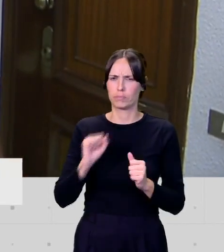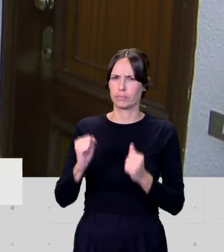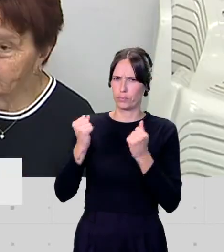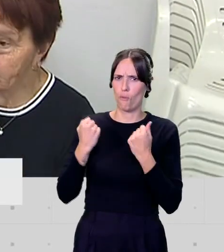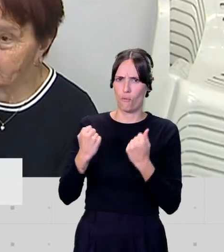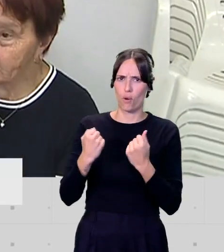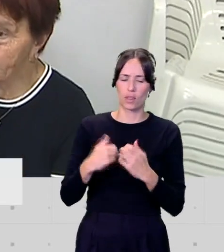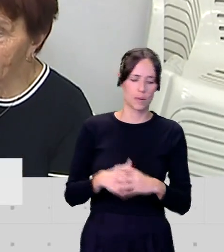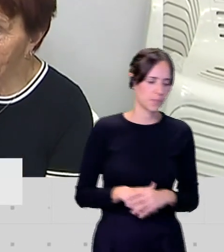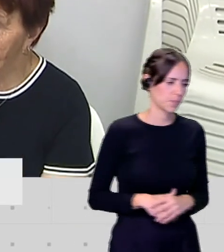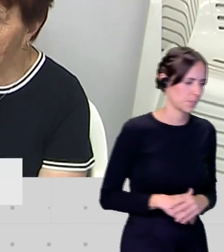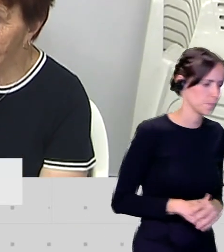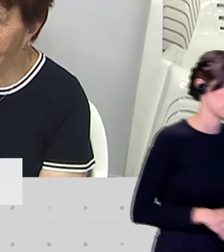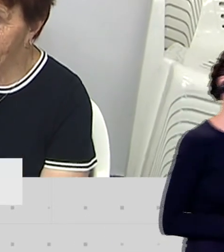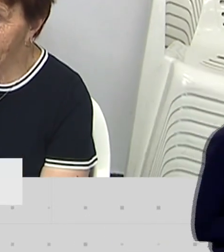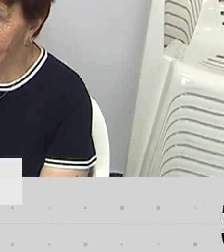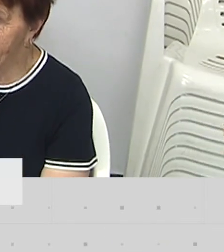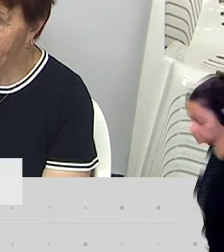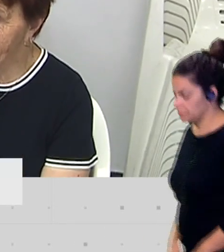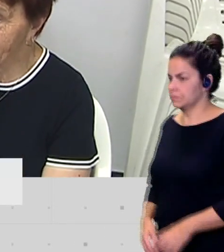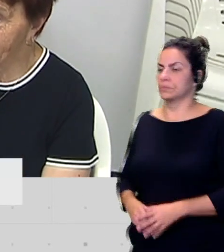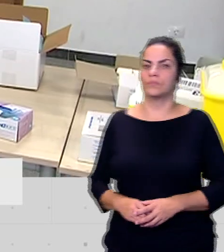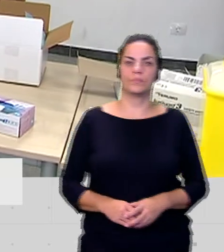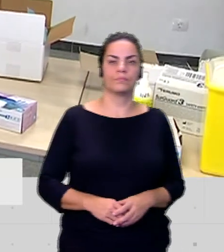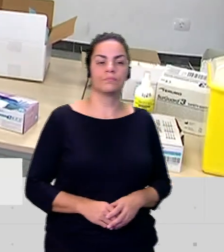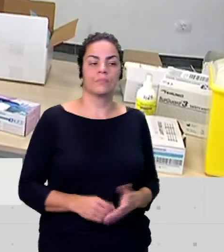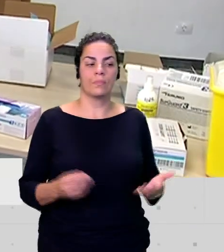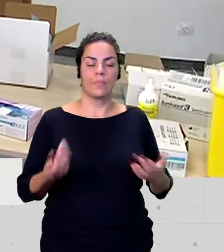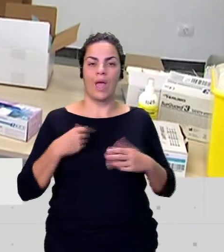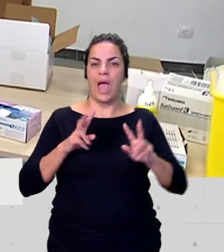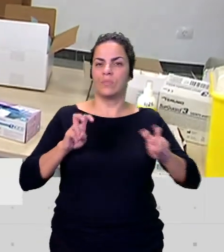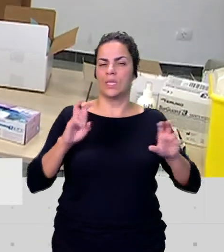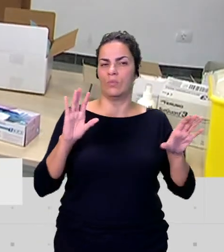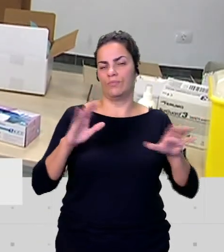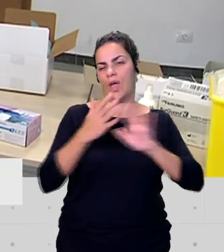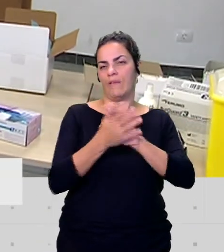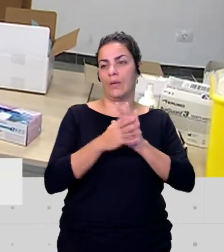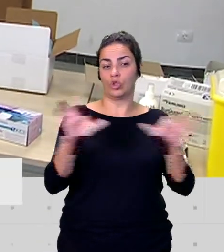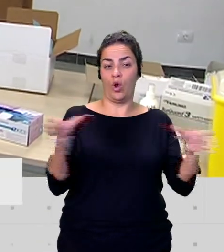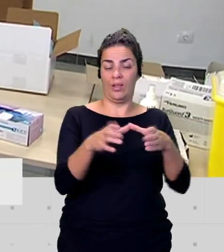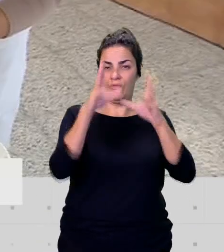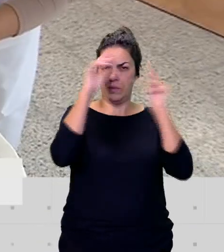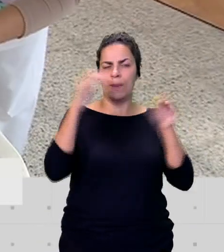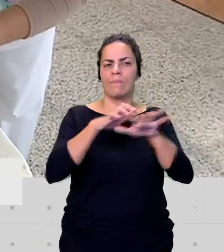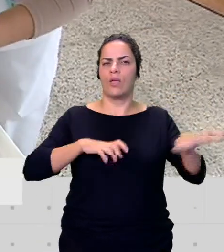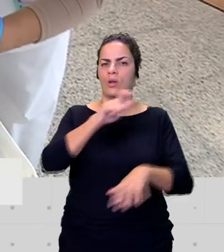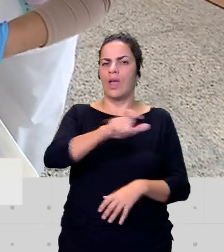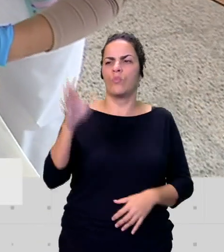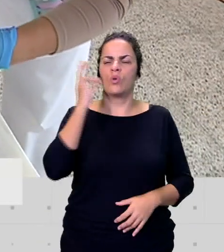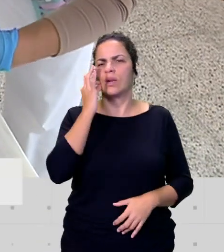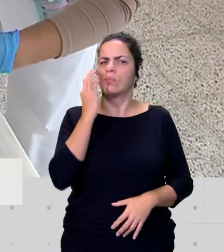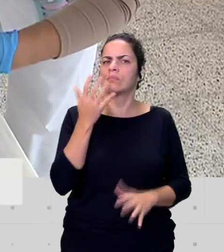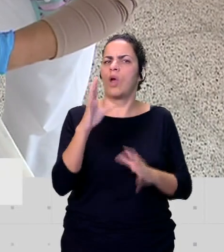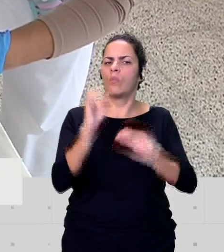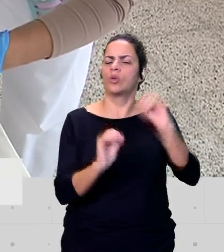fuerte. Alejandra, hablábamos al principio de un colectivo feminizado, mayoritariamente. ¿De qué representatividad estamos hablando de mujeres en la